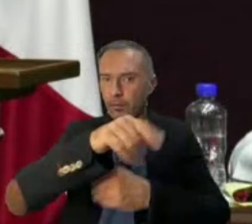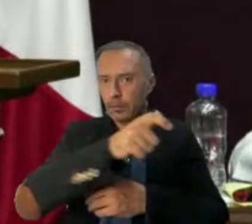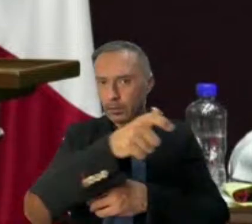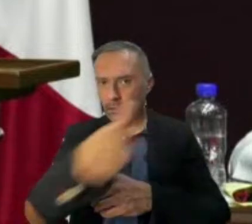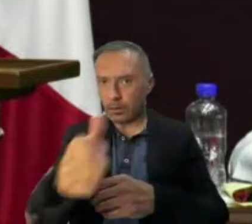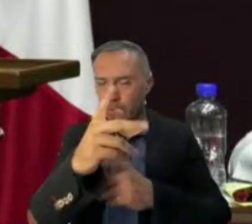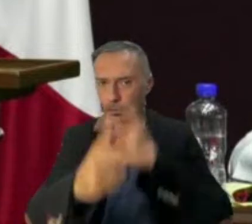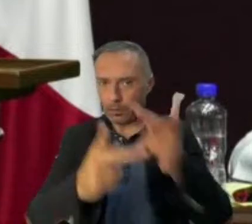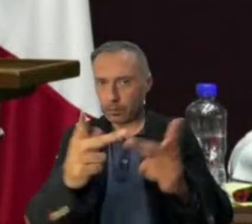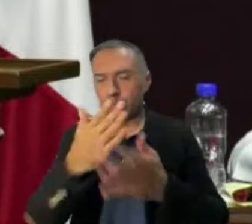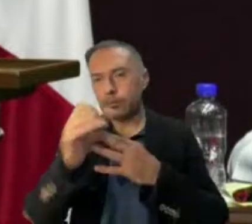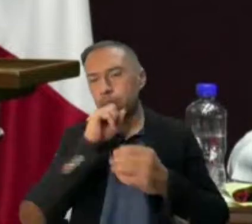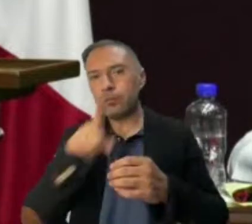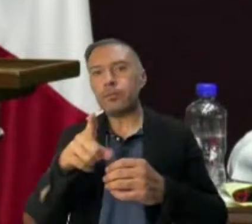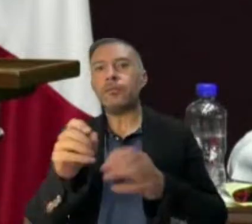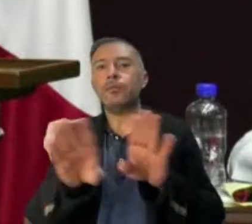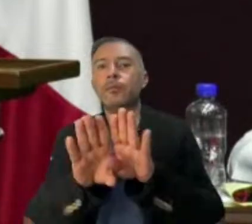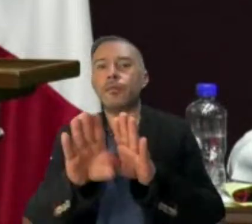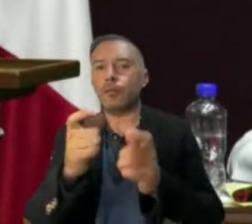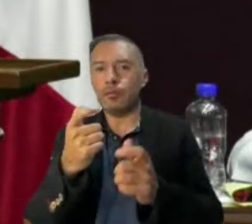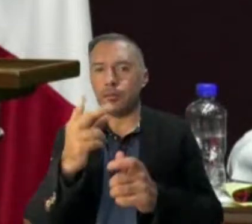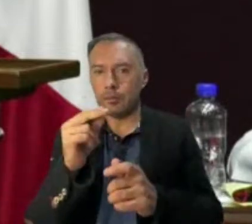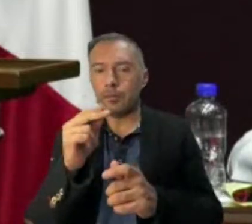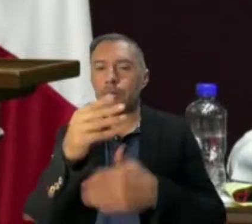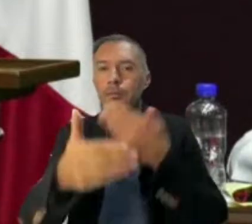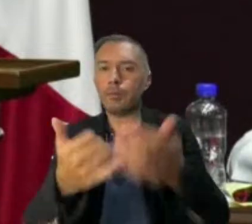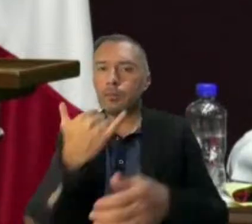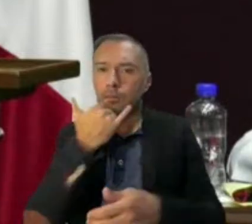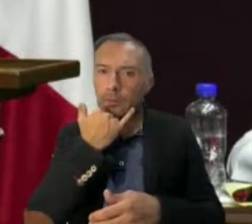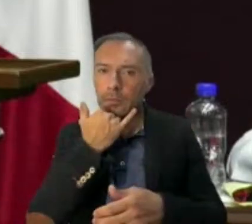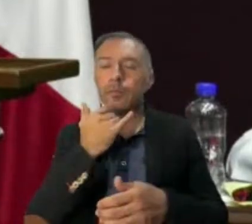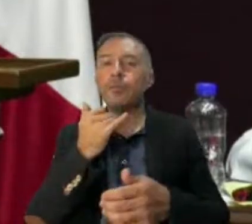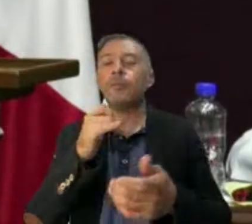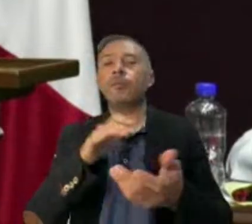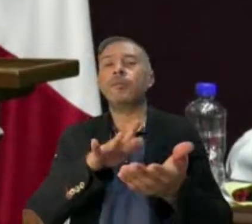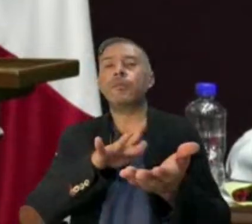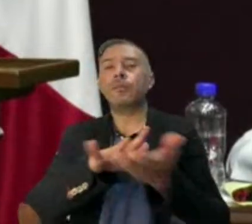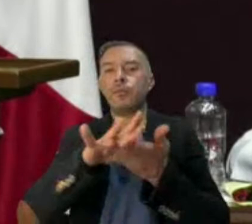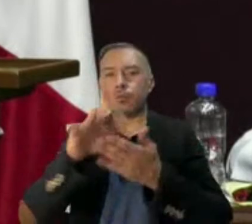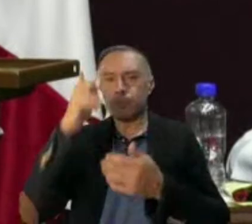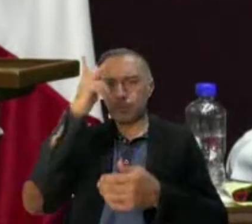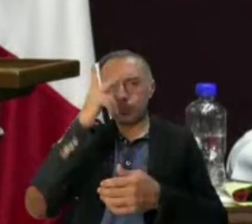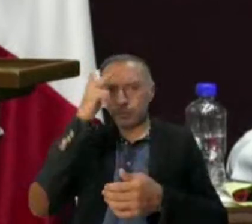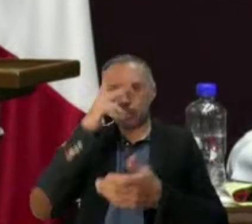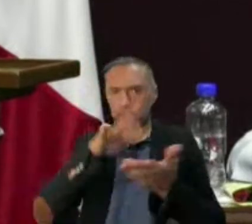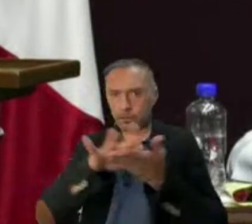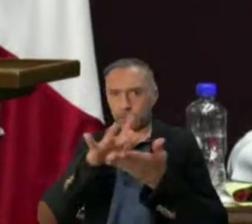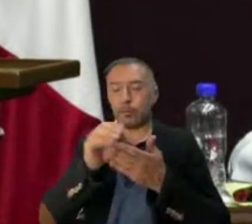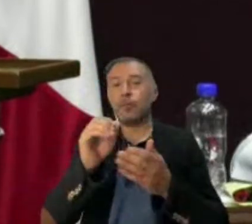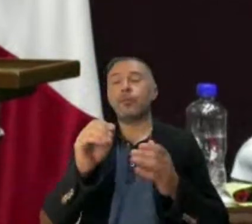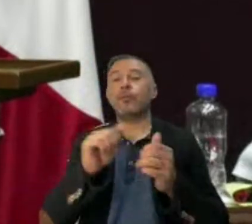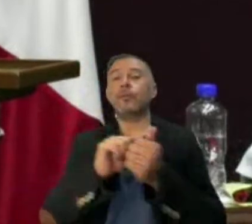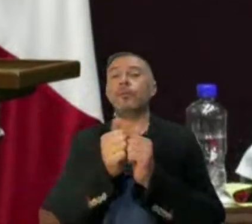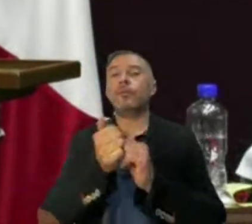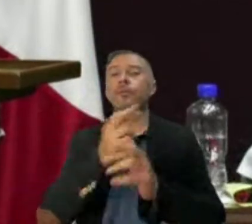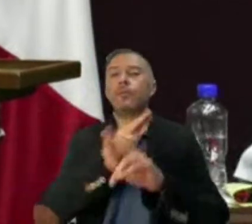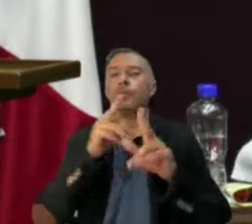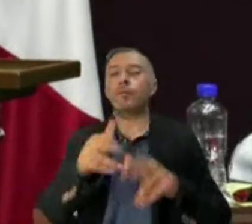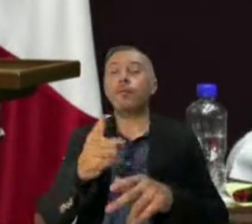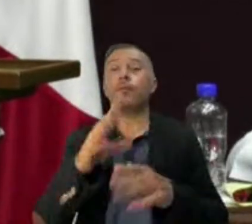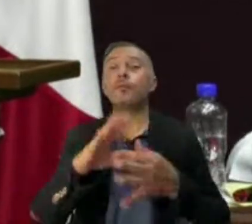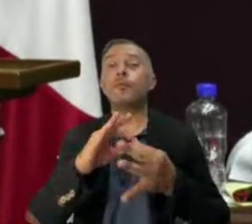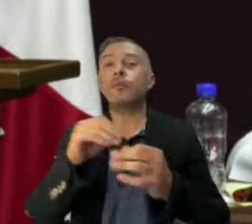no económicos, como son disculpas, servicios de apoyo psicológico o rehabilitación. Es importante destacar